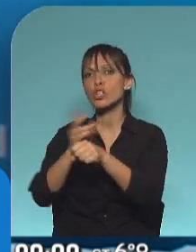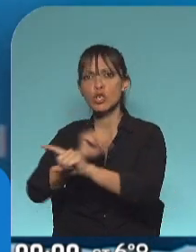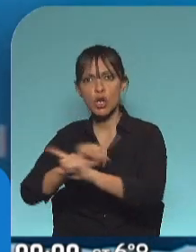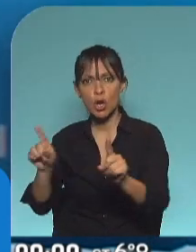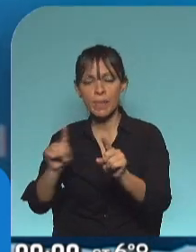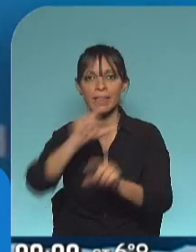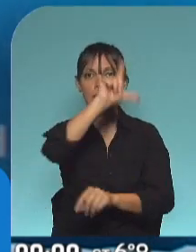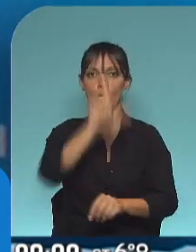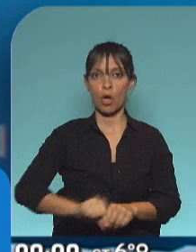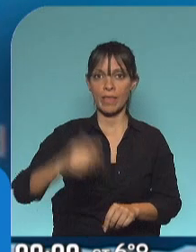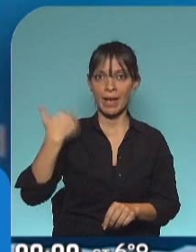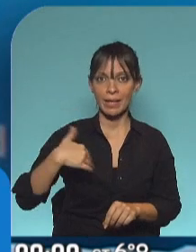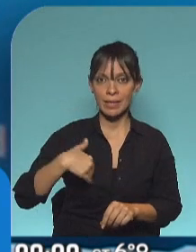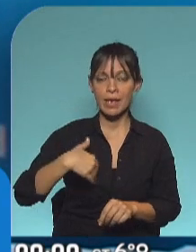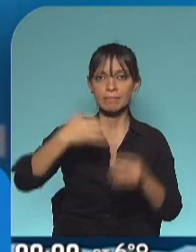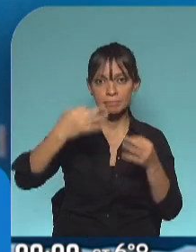nivel nacional es del